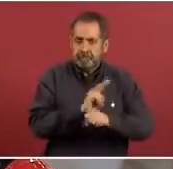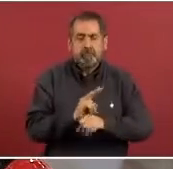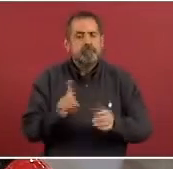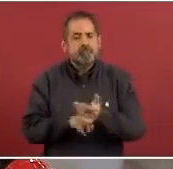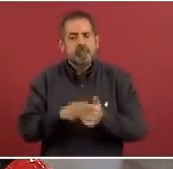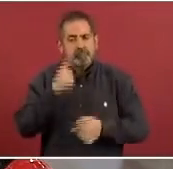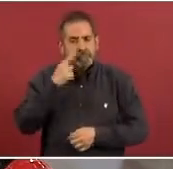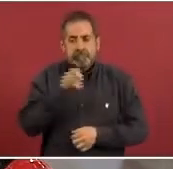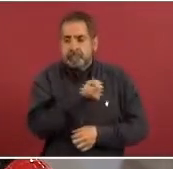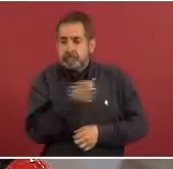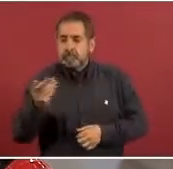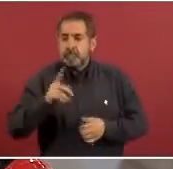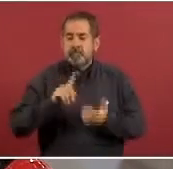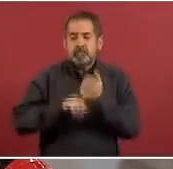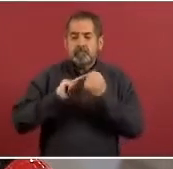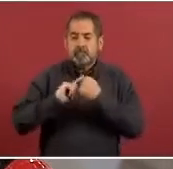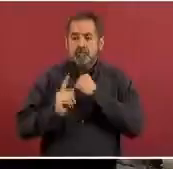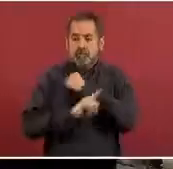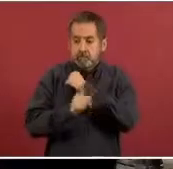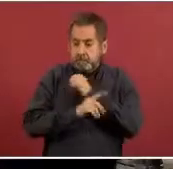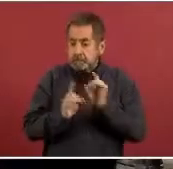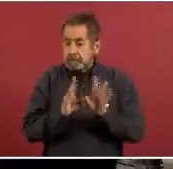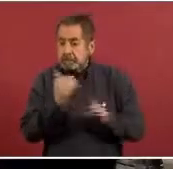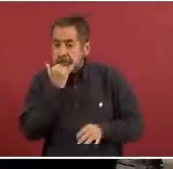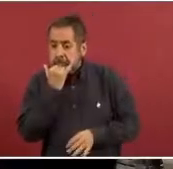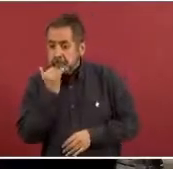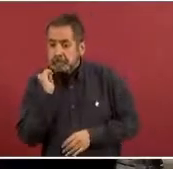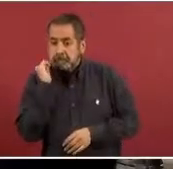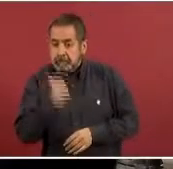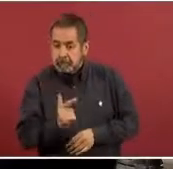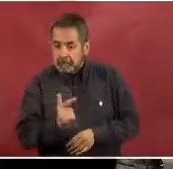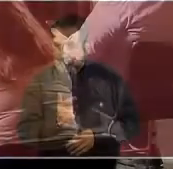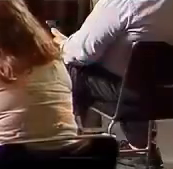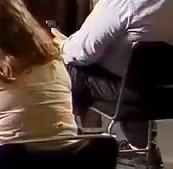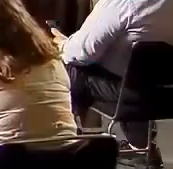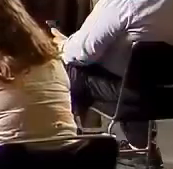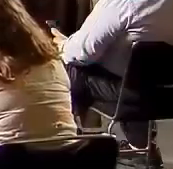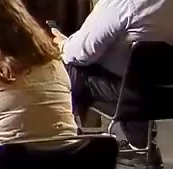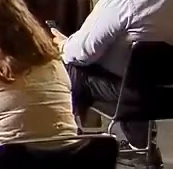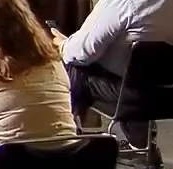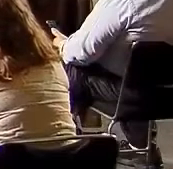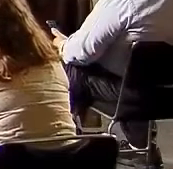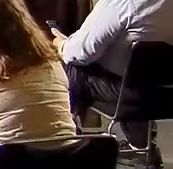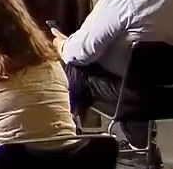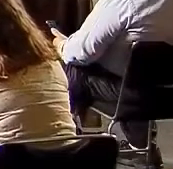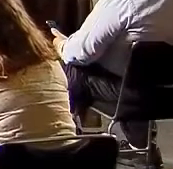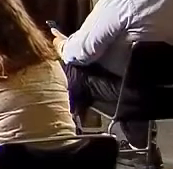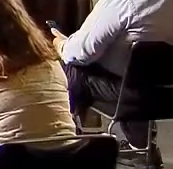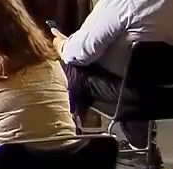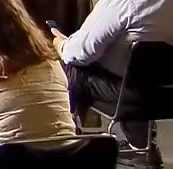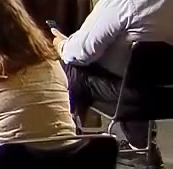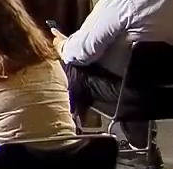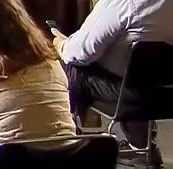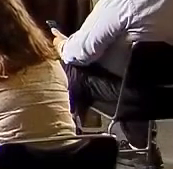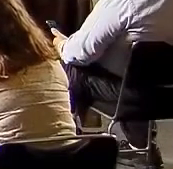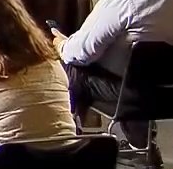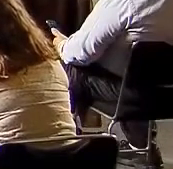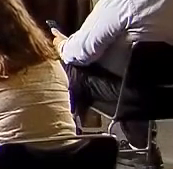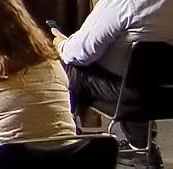las mujeres que presenten factores de riesgo adicionales para su salud o los relacionados con posibles complicaciones en el